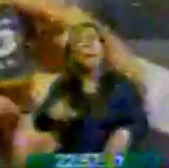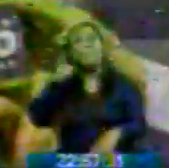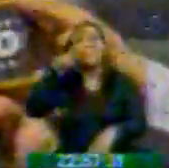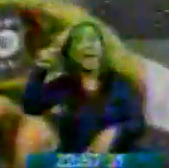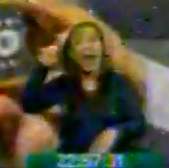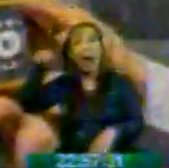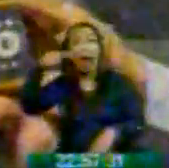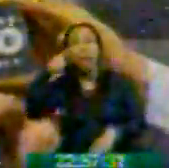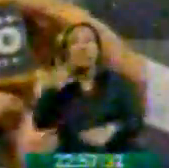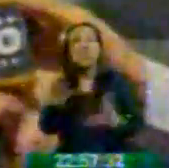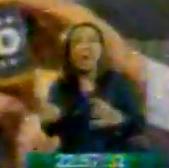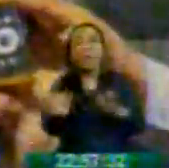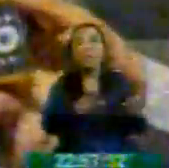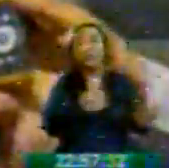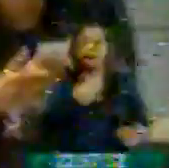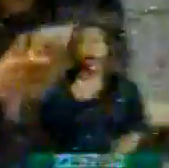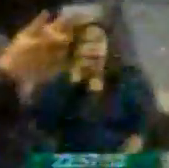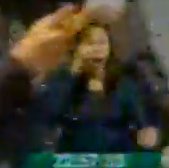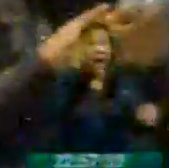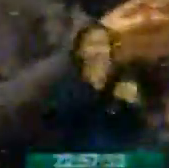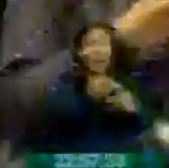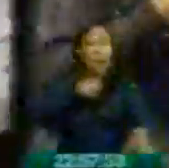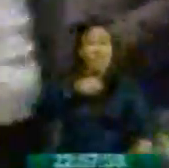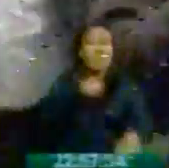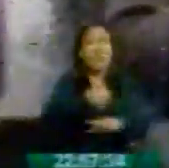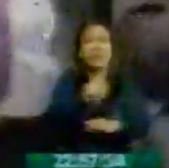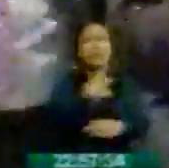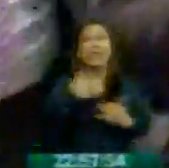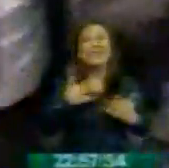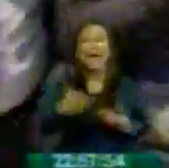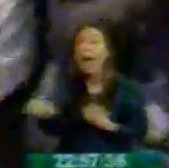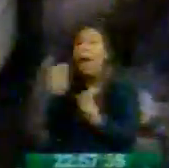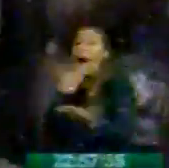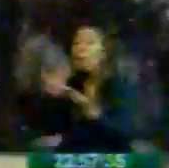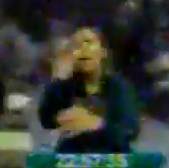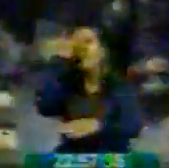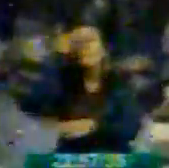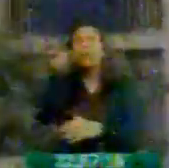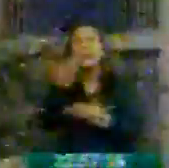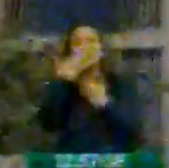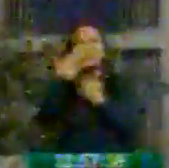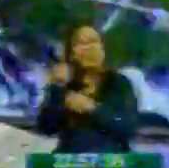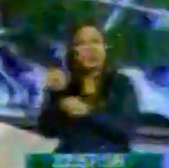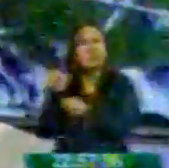para los familiares nunca fue un objetivo. Informó Héctor Romero.